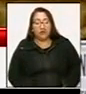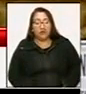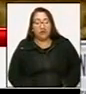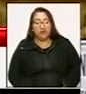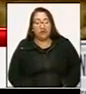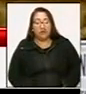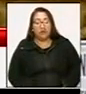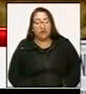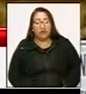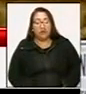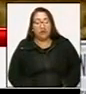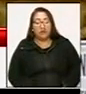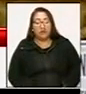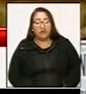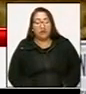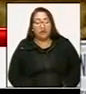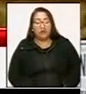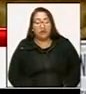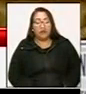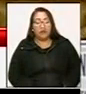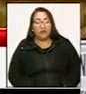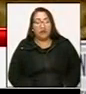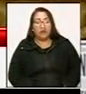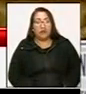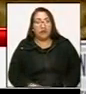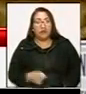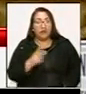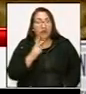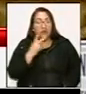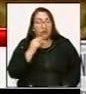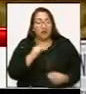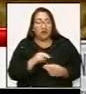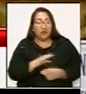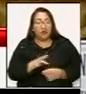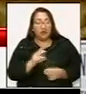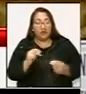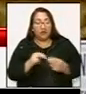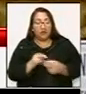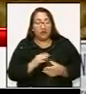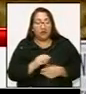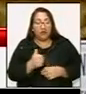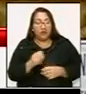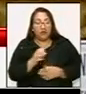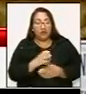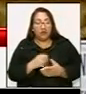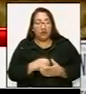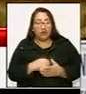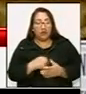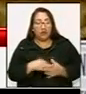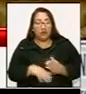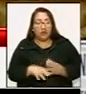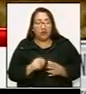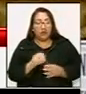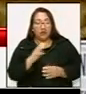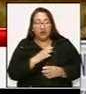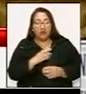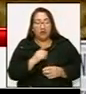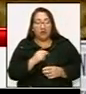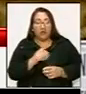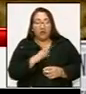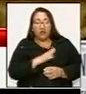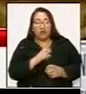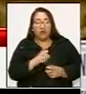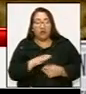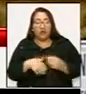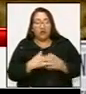Pero el gobierno no se ha fijado en eso. Y tampoco se ha fijado en las carreteras que están en pésimo estado y en la fiscalización